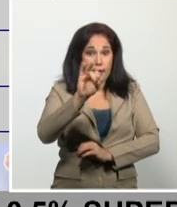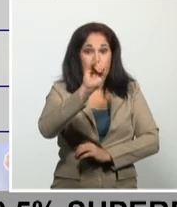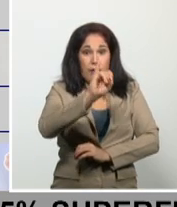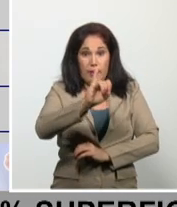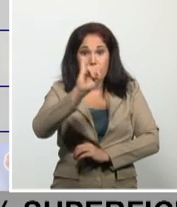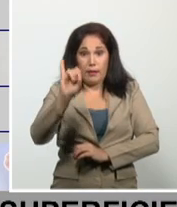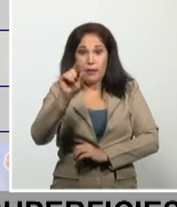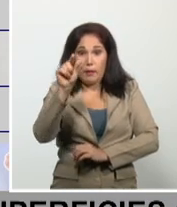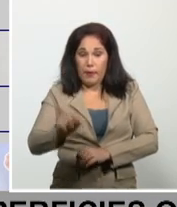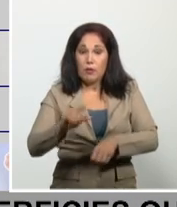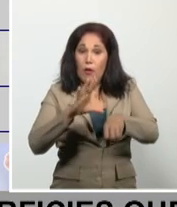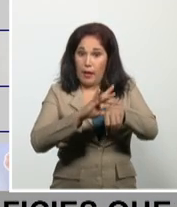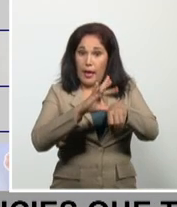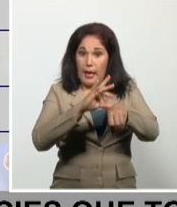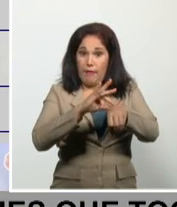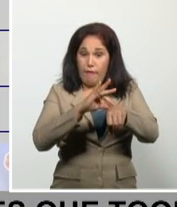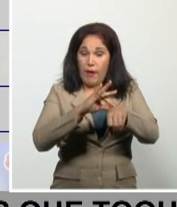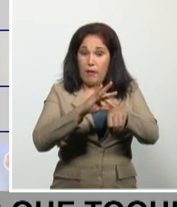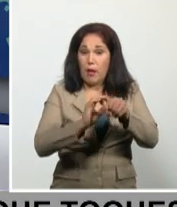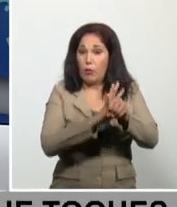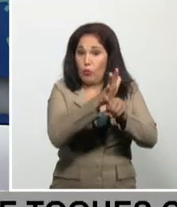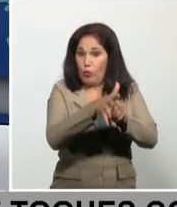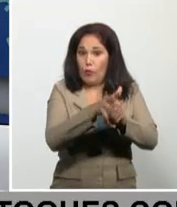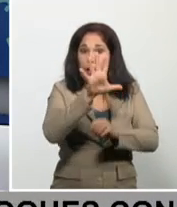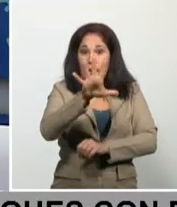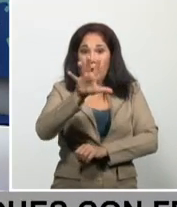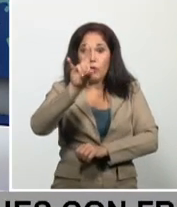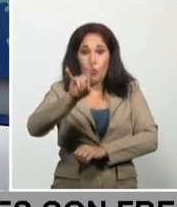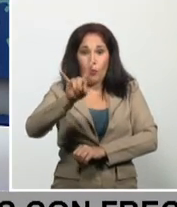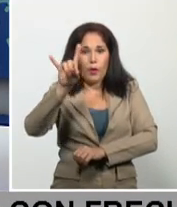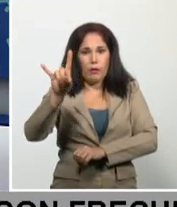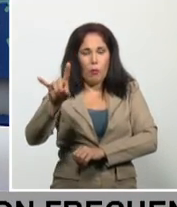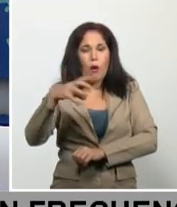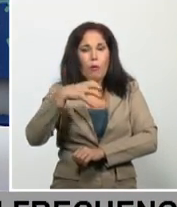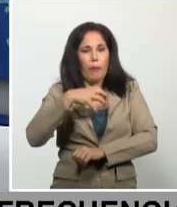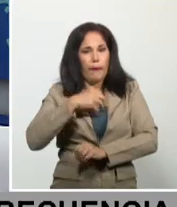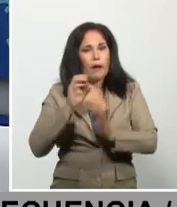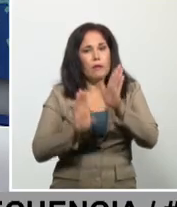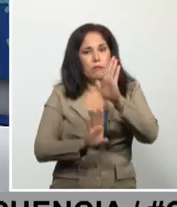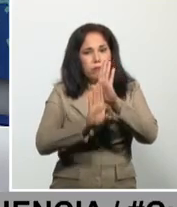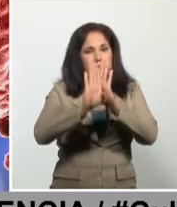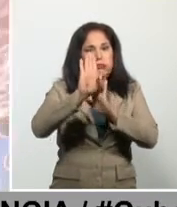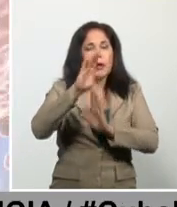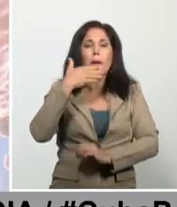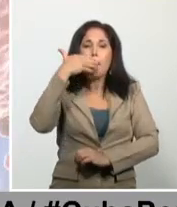766 pacientes diagnosticados con la enfermedad, 599 presentan evolución clínica